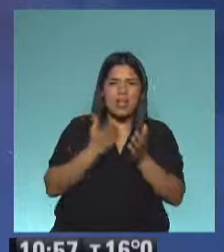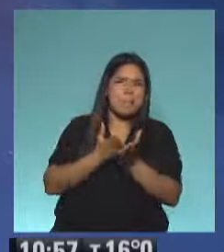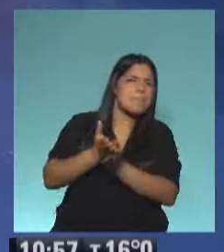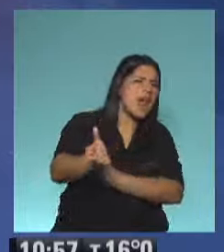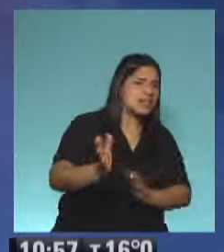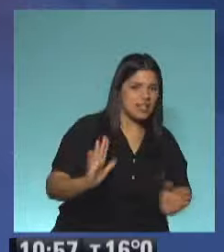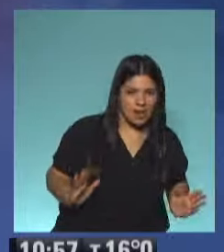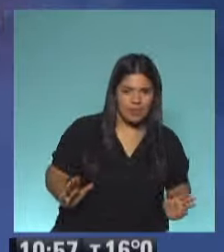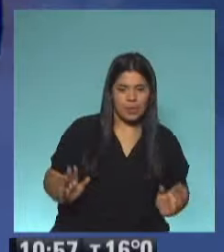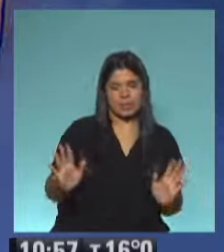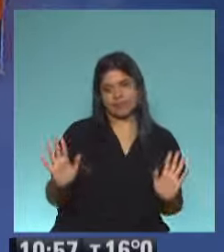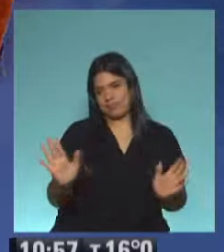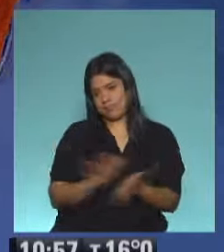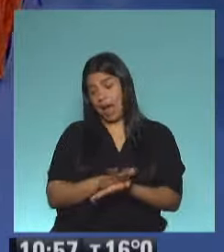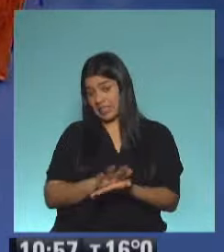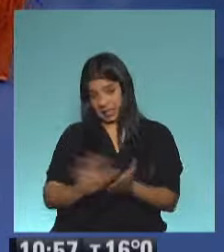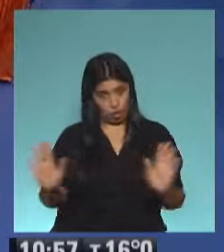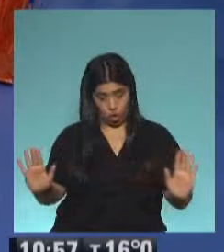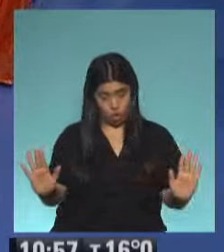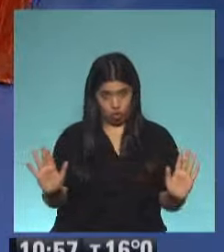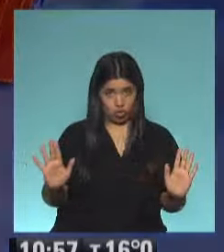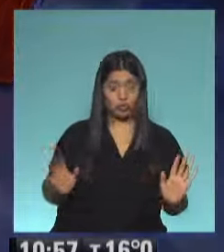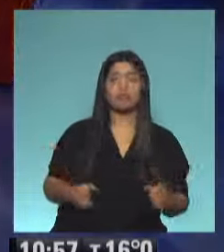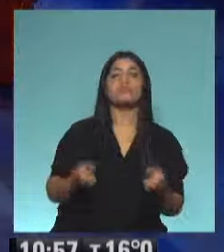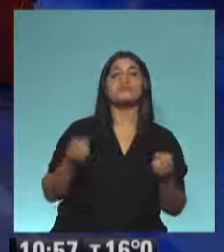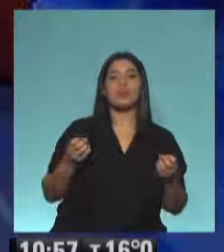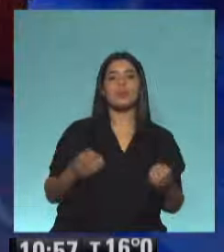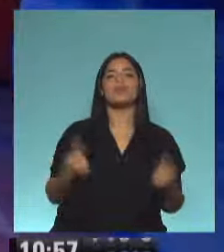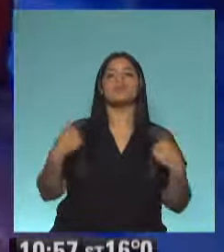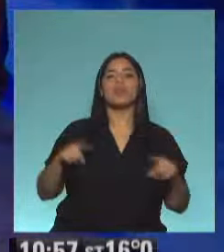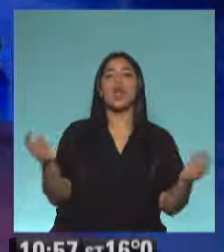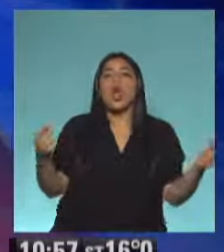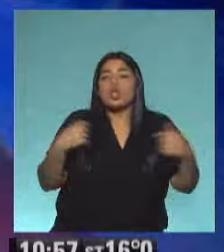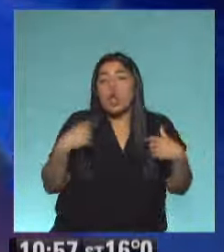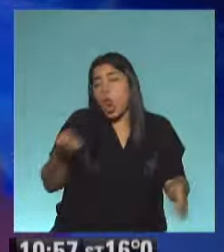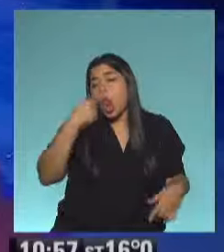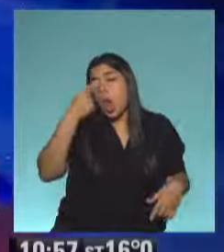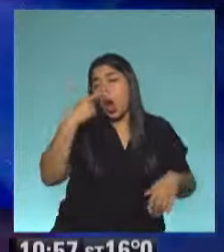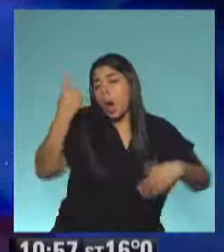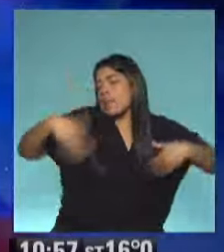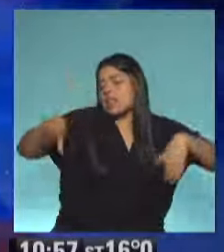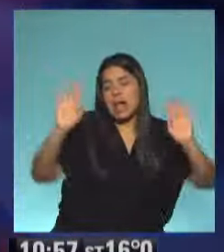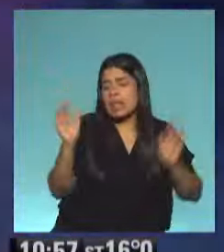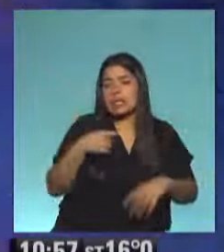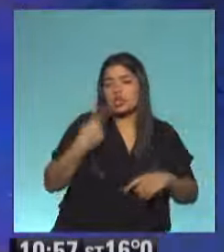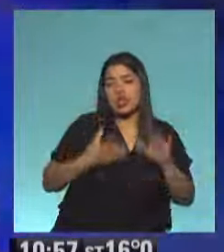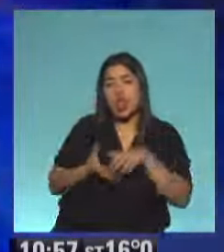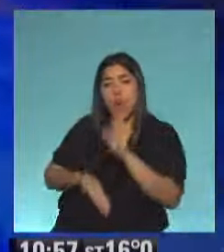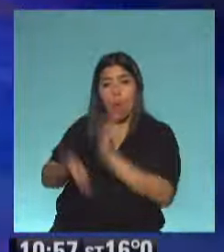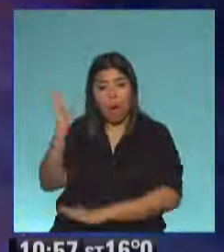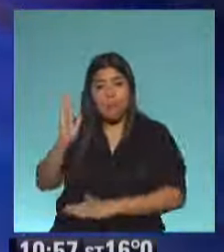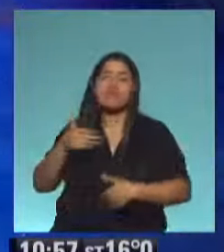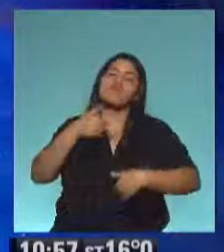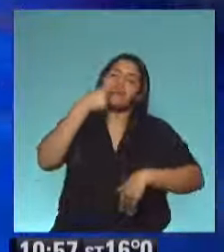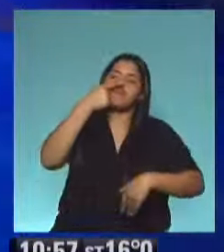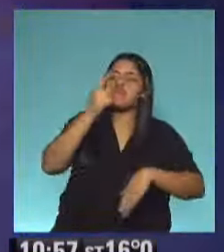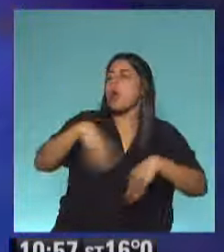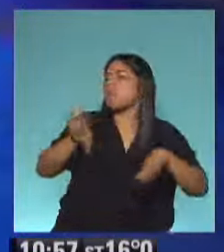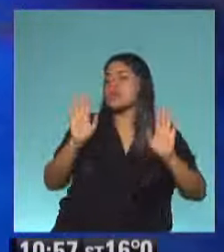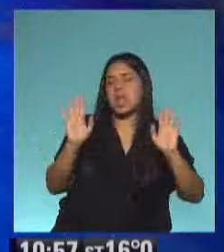Como mínimo, como bien, mínimo. Bien, vamos. Entonces, no hay tristeza si esta murga se retira. En